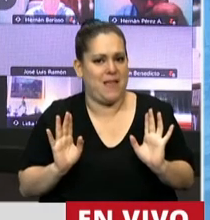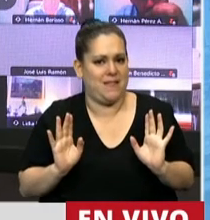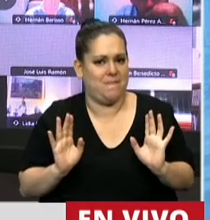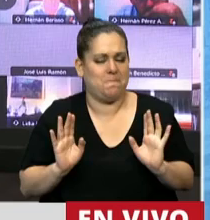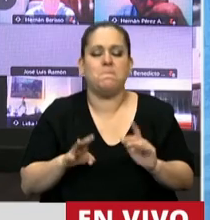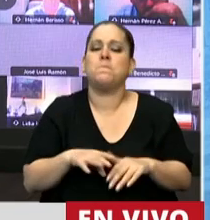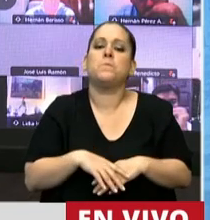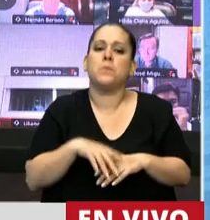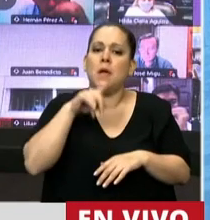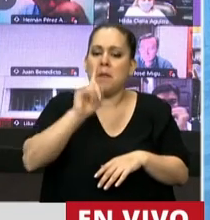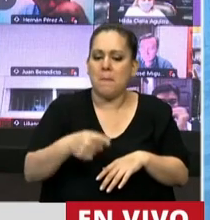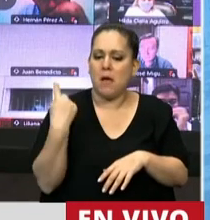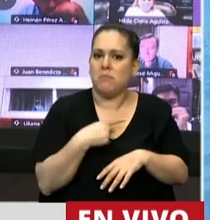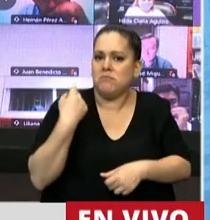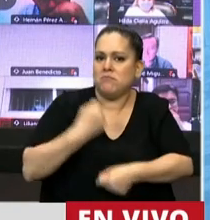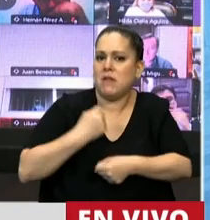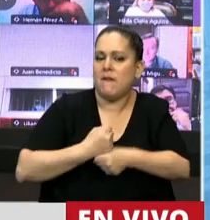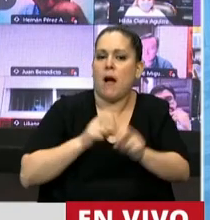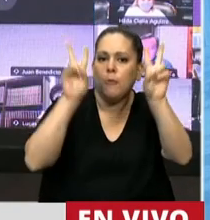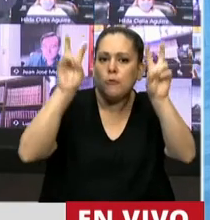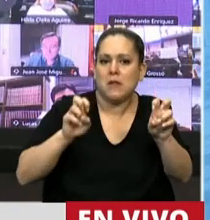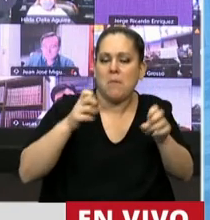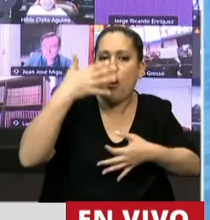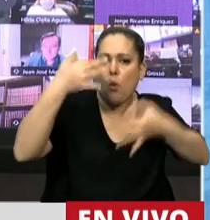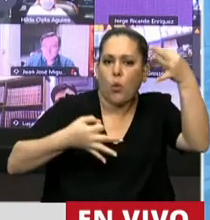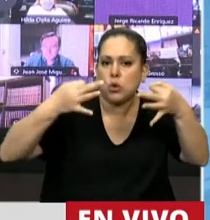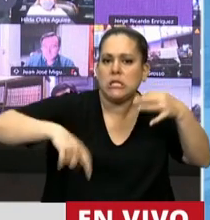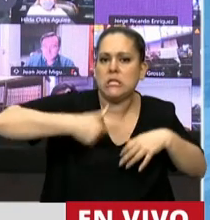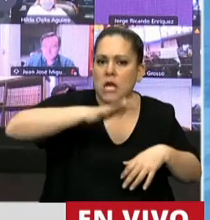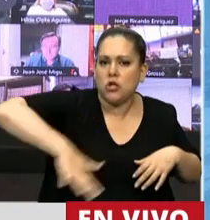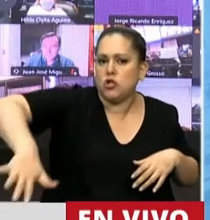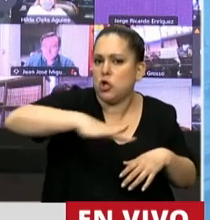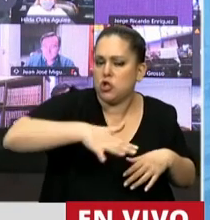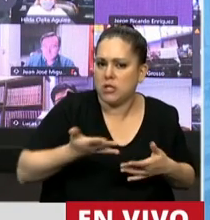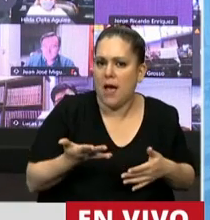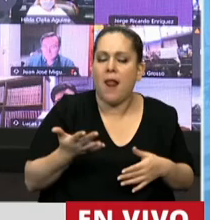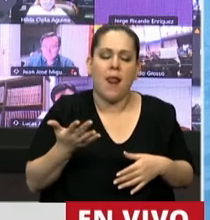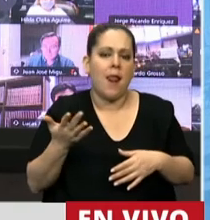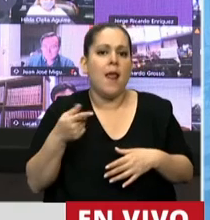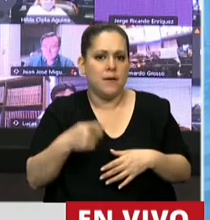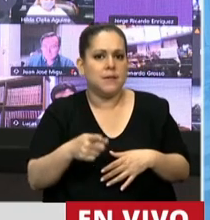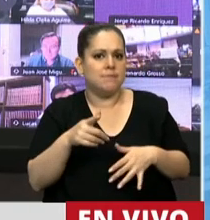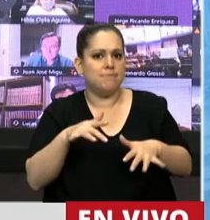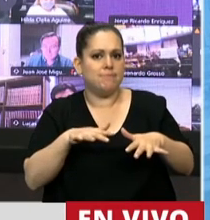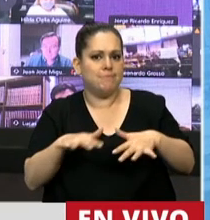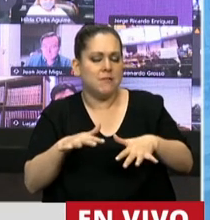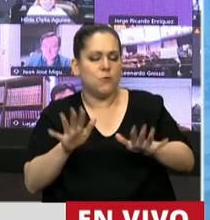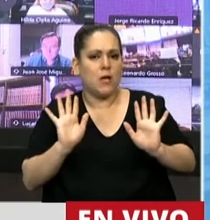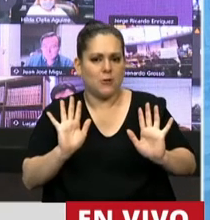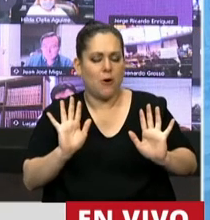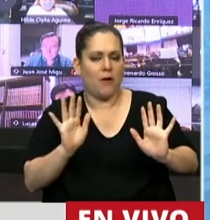que trabajamos por la justicia social las asimetrías son una situación insostenible